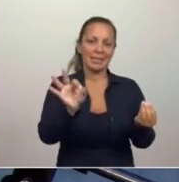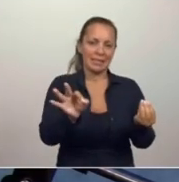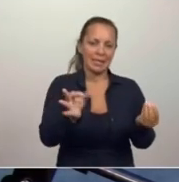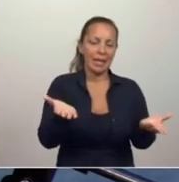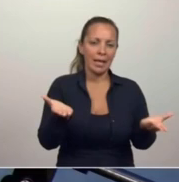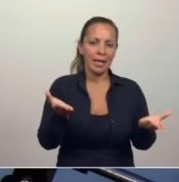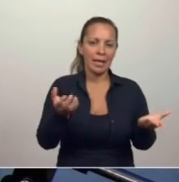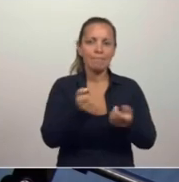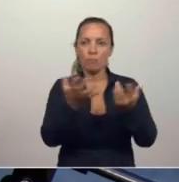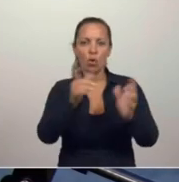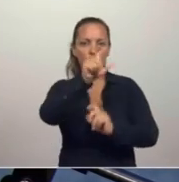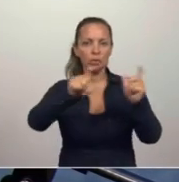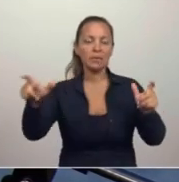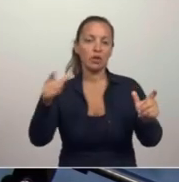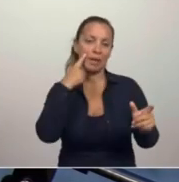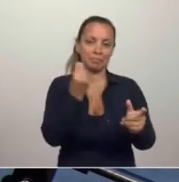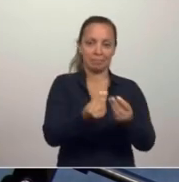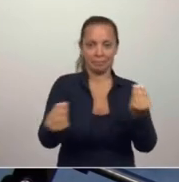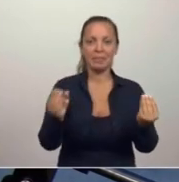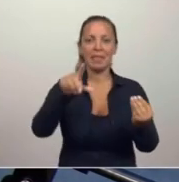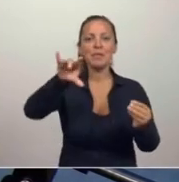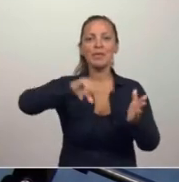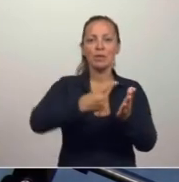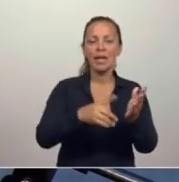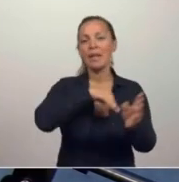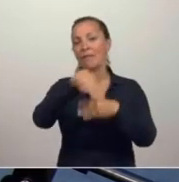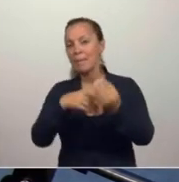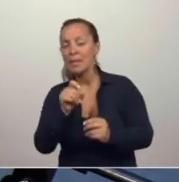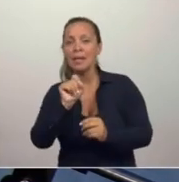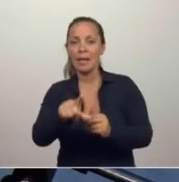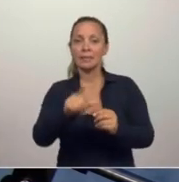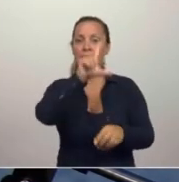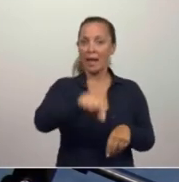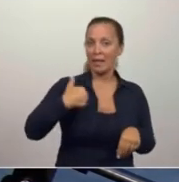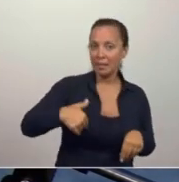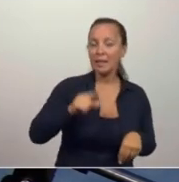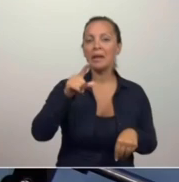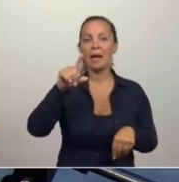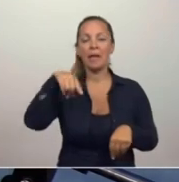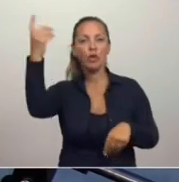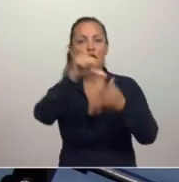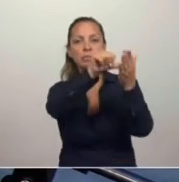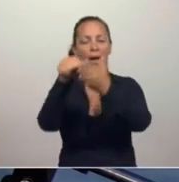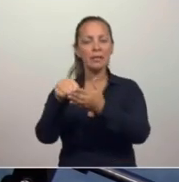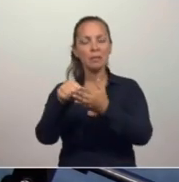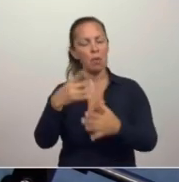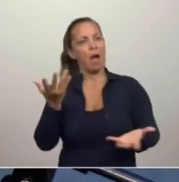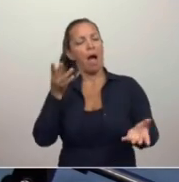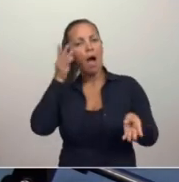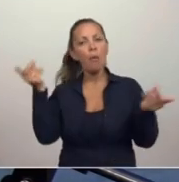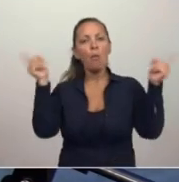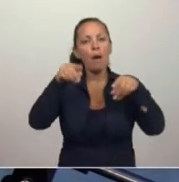muchos bonaerenses Mucha bonaerenses muchas familias también argentinas y del exterior redescubrieron redescubrieron